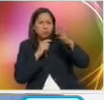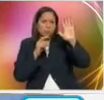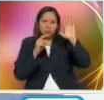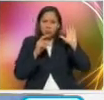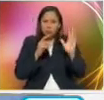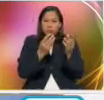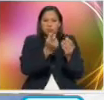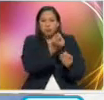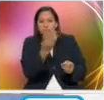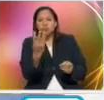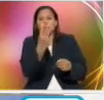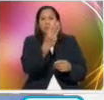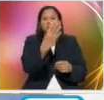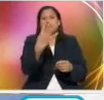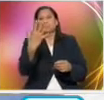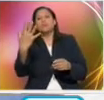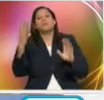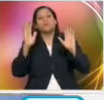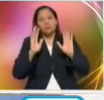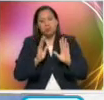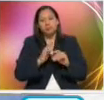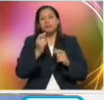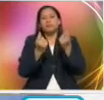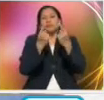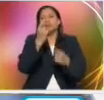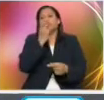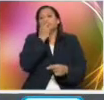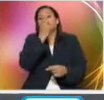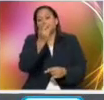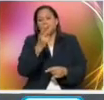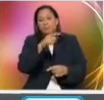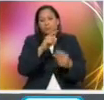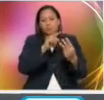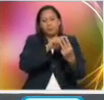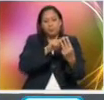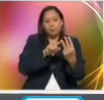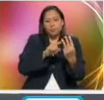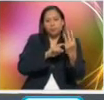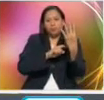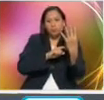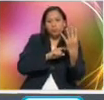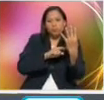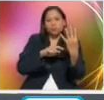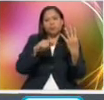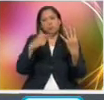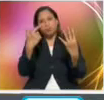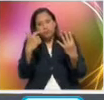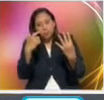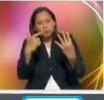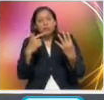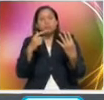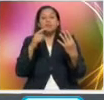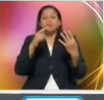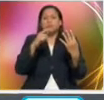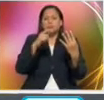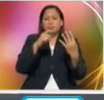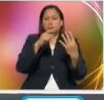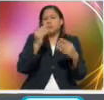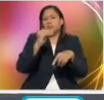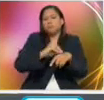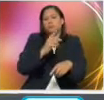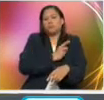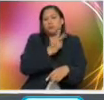realmente... Más, 4. 4. Hay algunas tradiciones que tocan que eran 3, 4, 12, ¿no? Sí. Pero en algún momento se quedan como